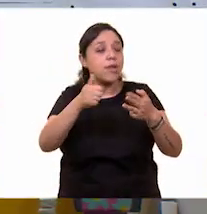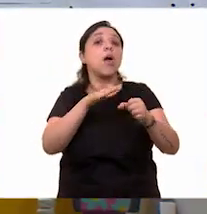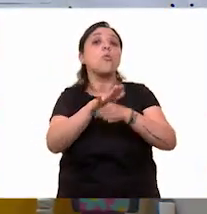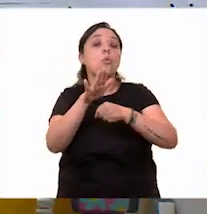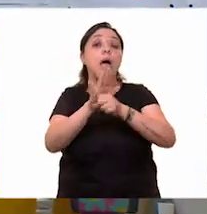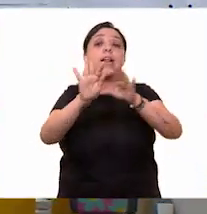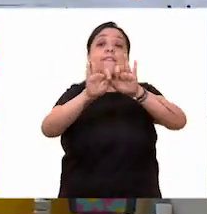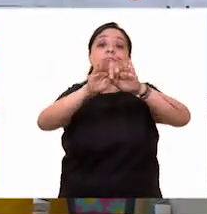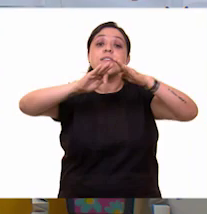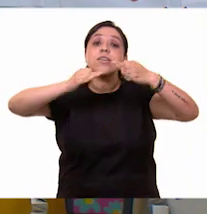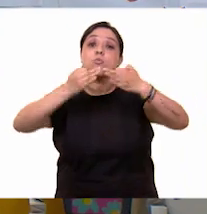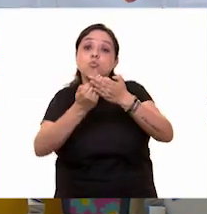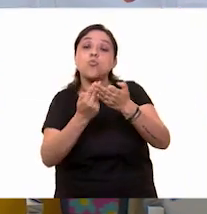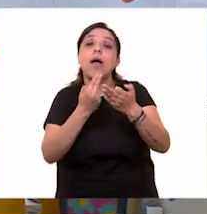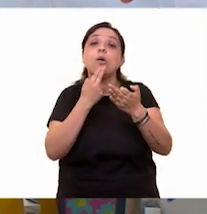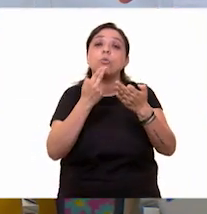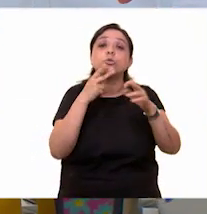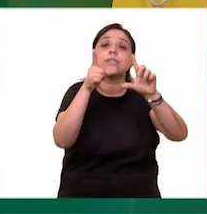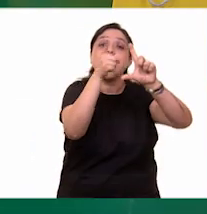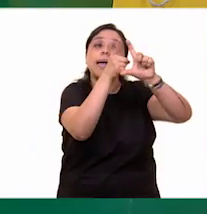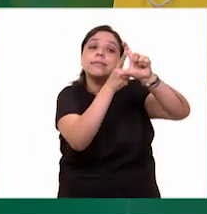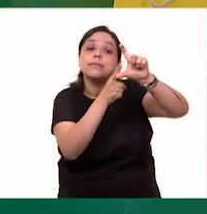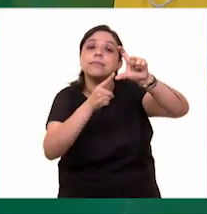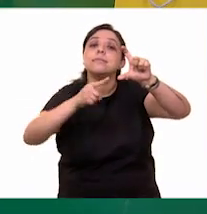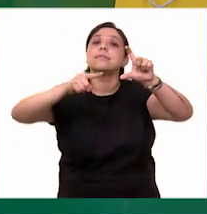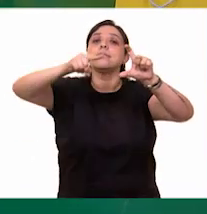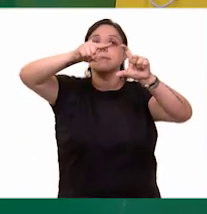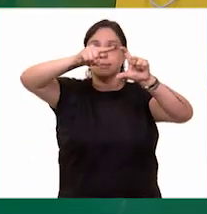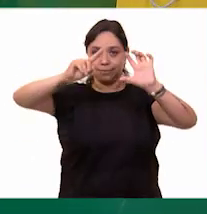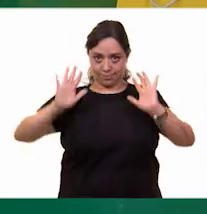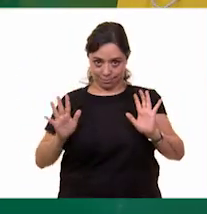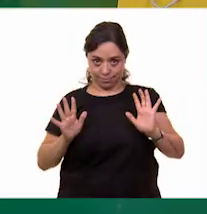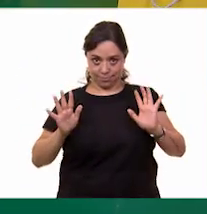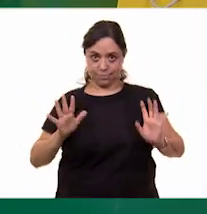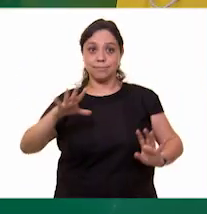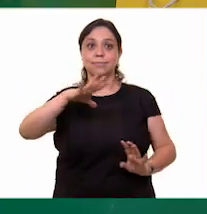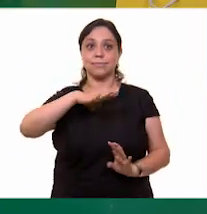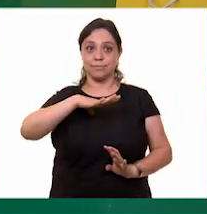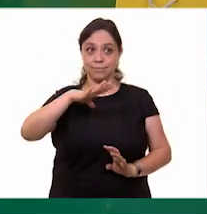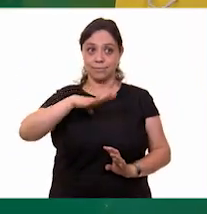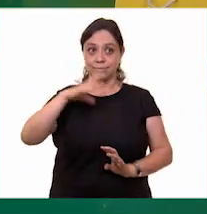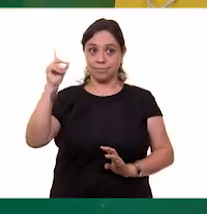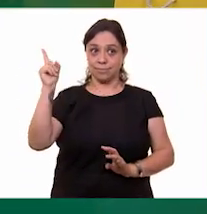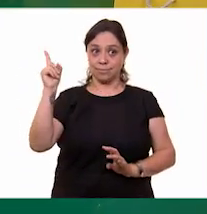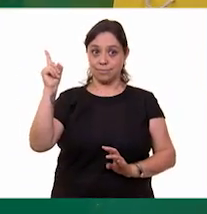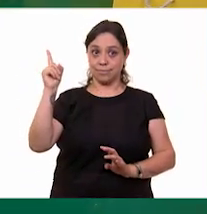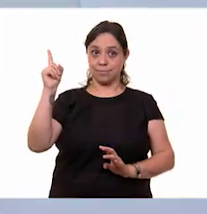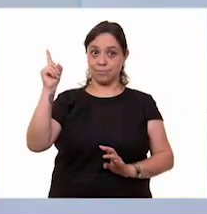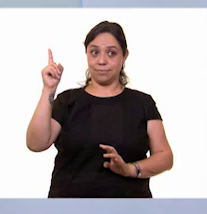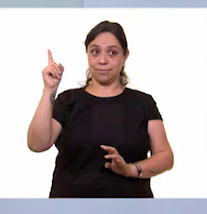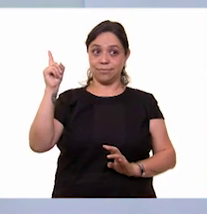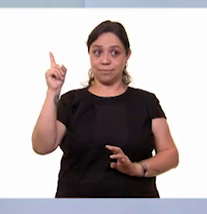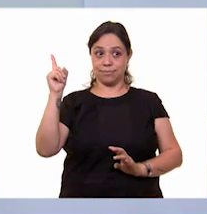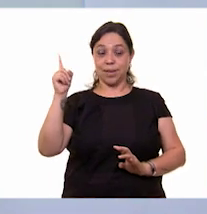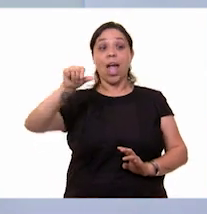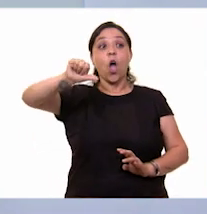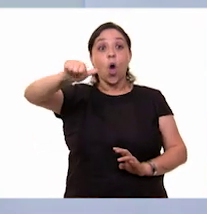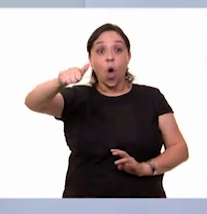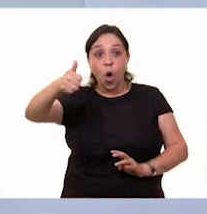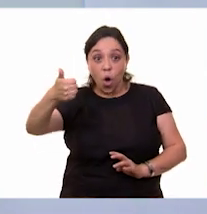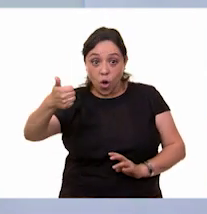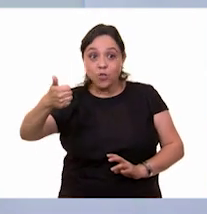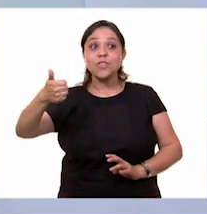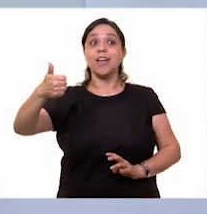ver, tenemos aquí una figura de lado curvo y acabo de ver aquí otra que